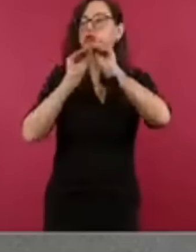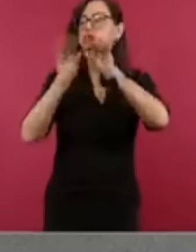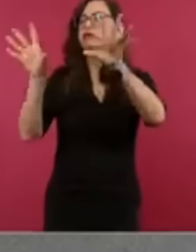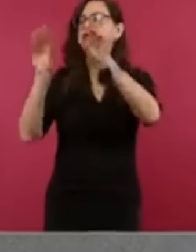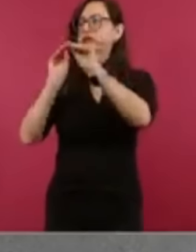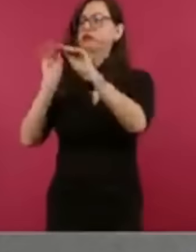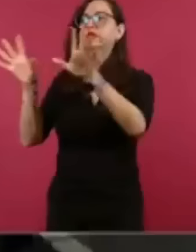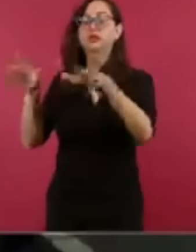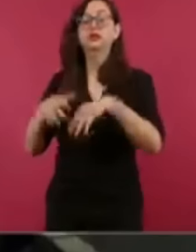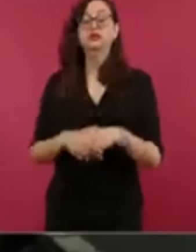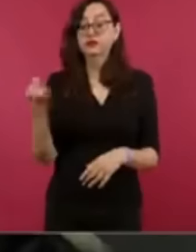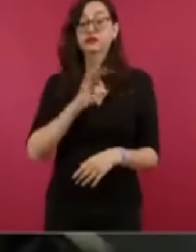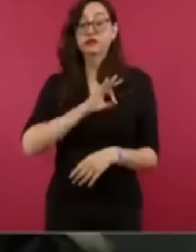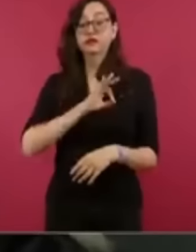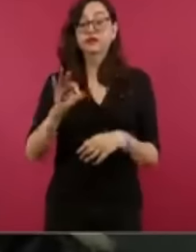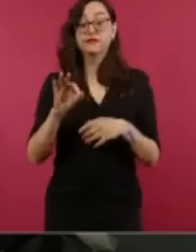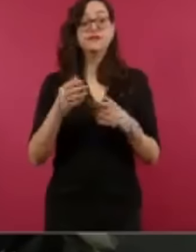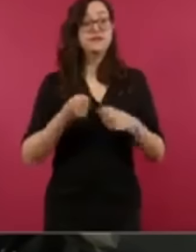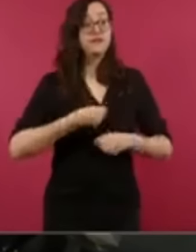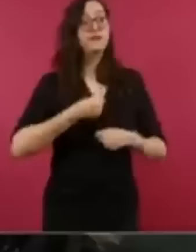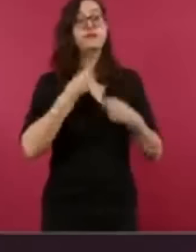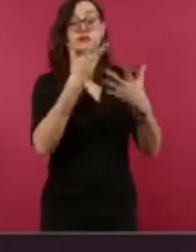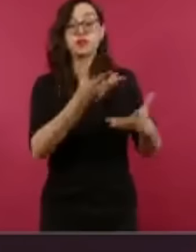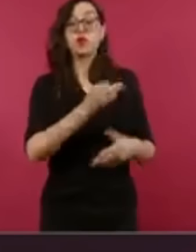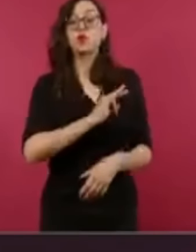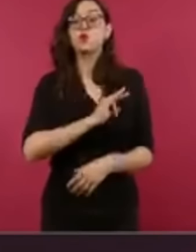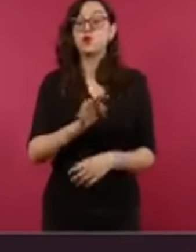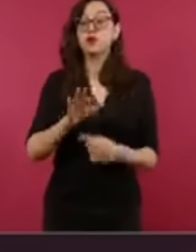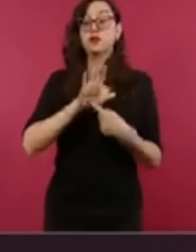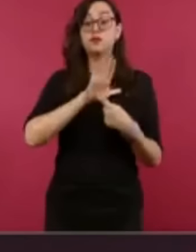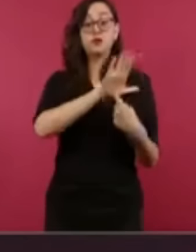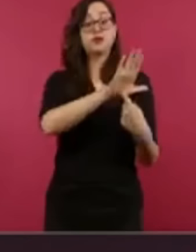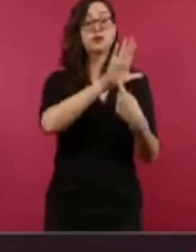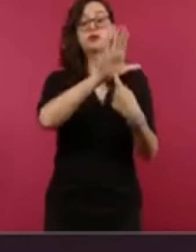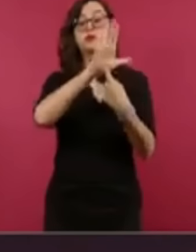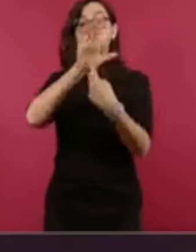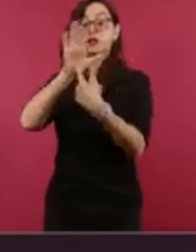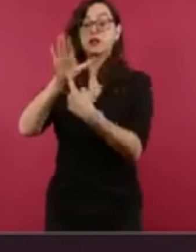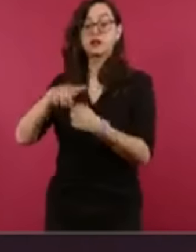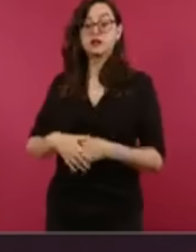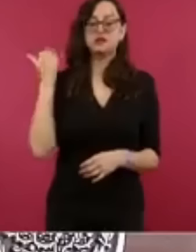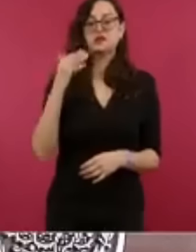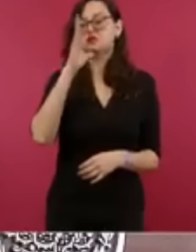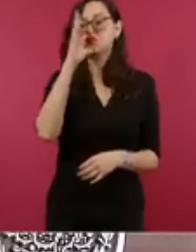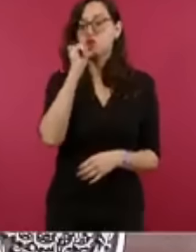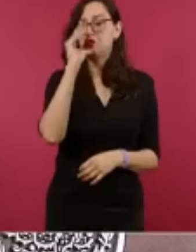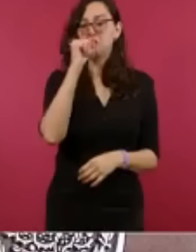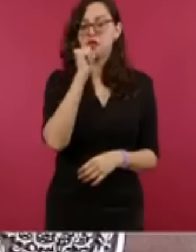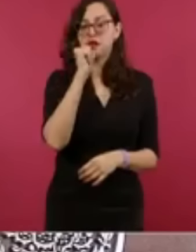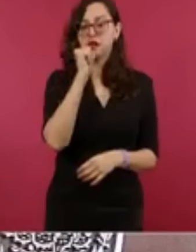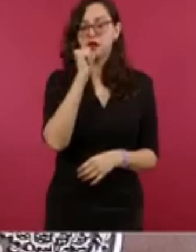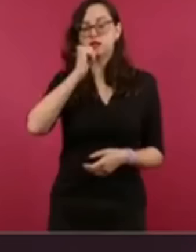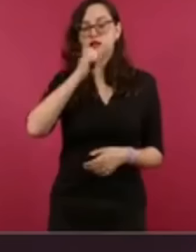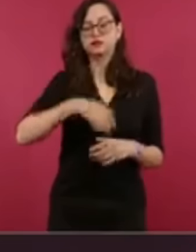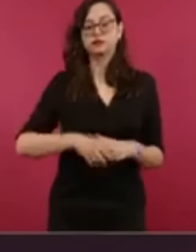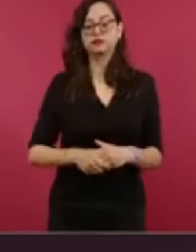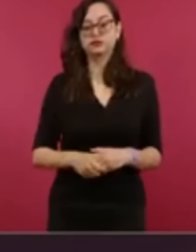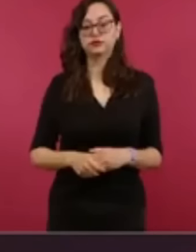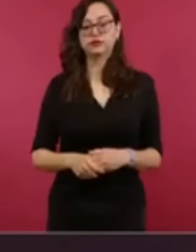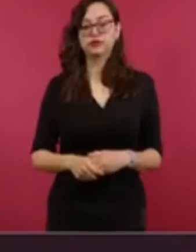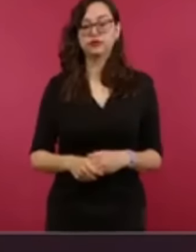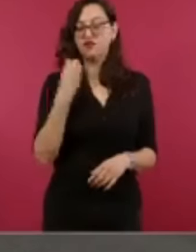tiene posibilidad ahí de expresarse, de manifestarse. Antes no. ¿Cómo se hacía eso? Con el teléfono no se podía. Tenía